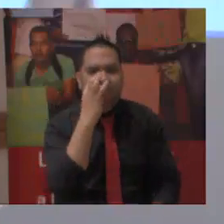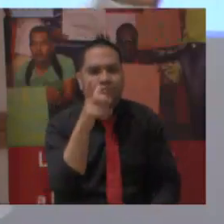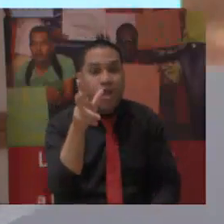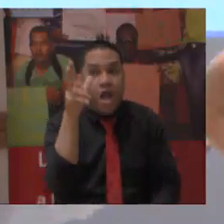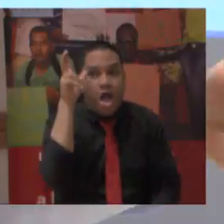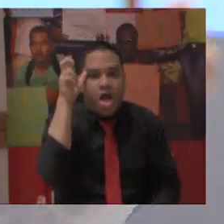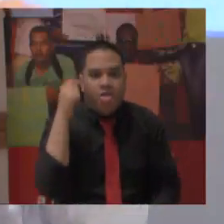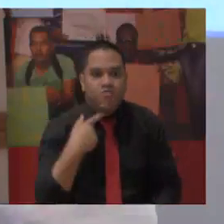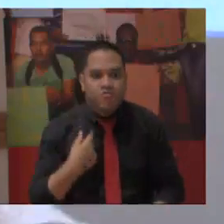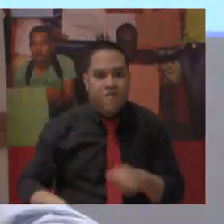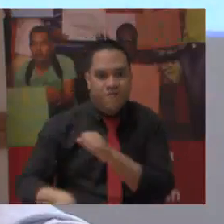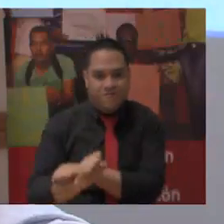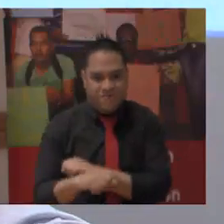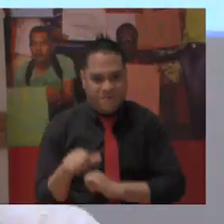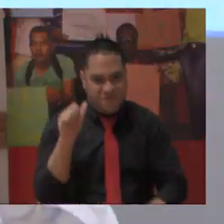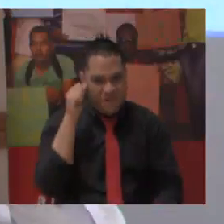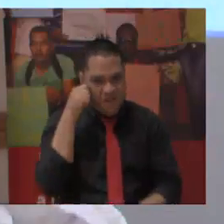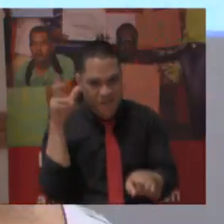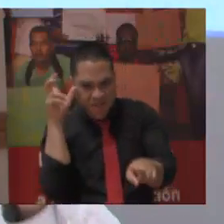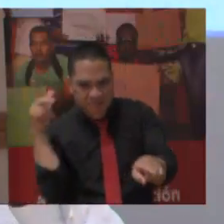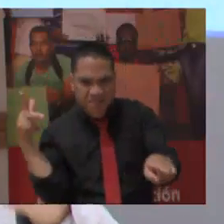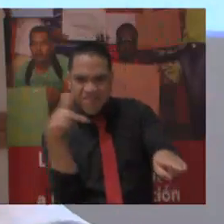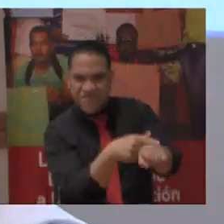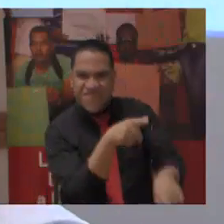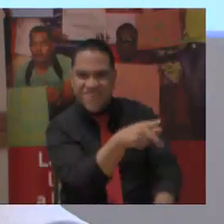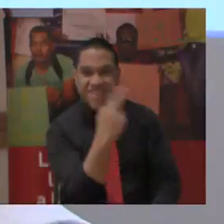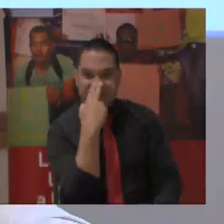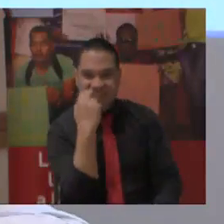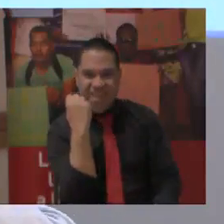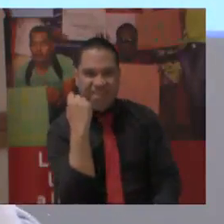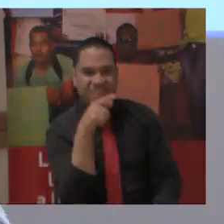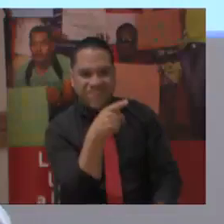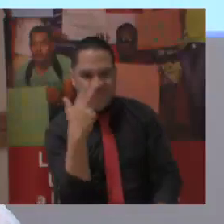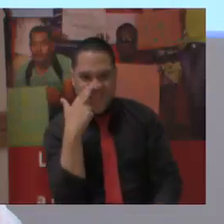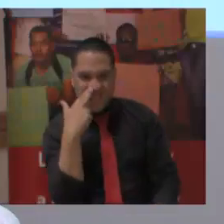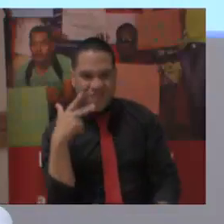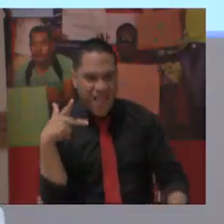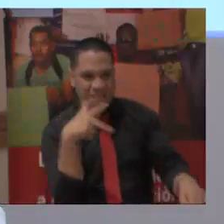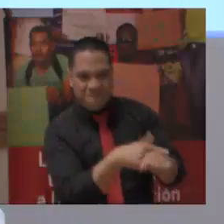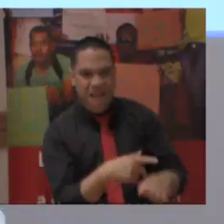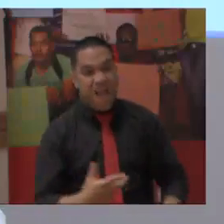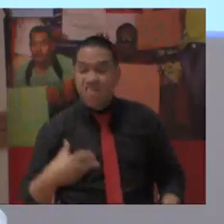América, entonces la montábamos al que era del Nacional, porque es que el América quería el América.